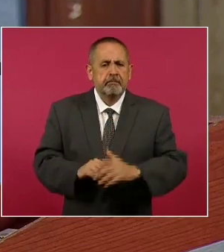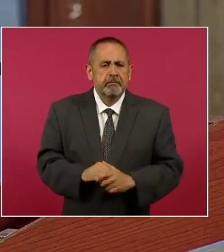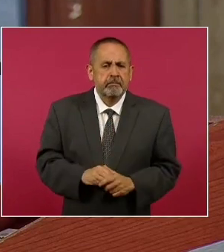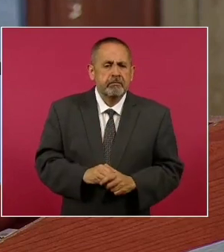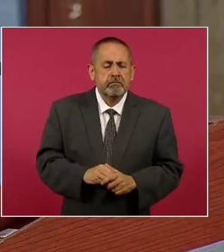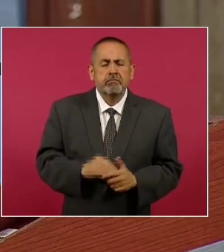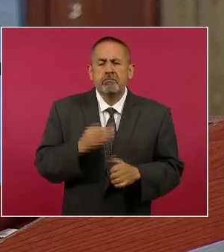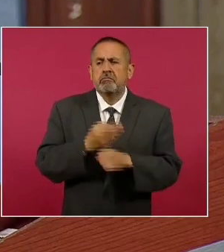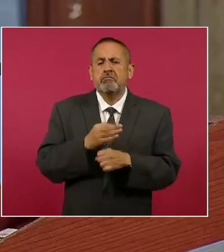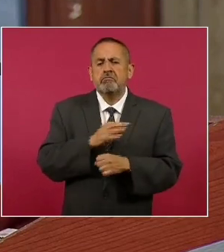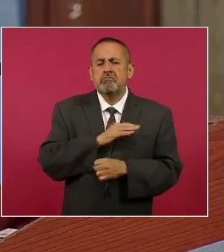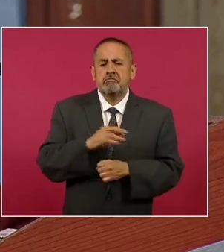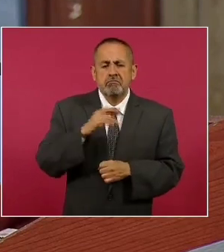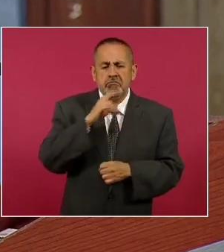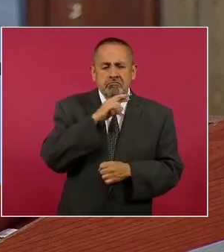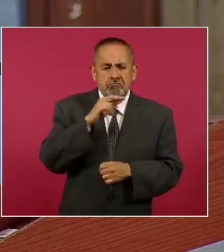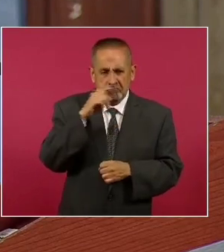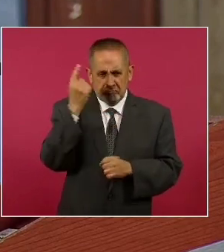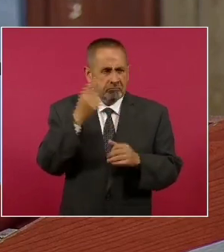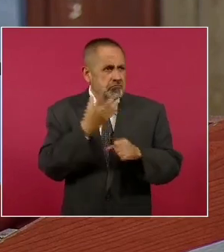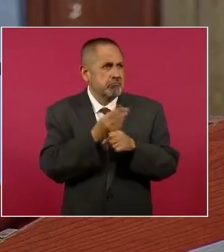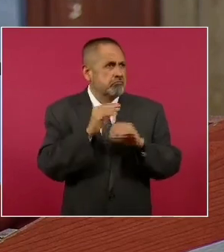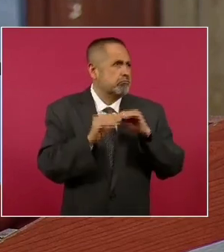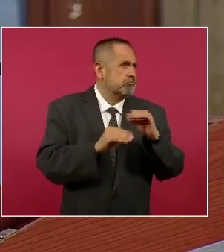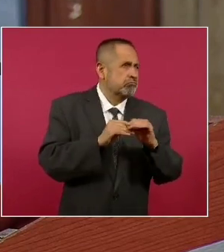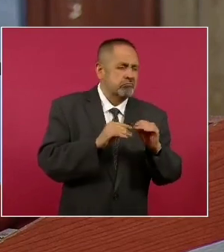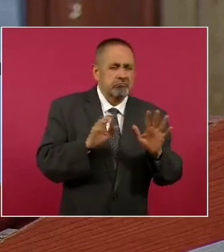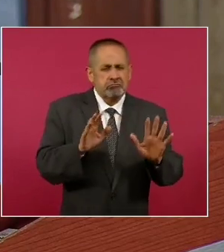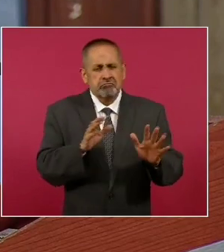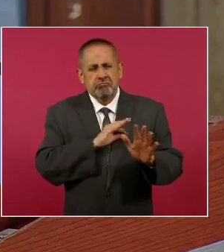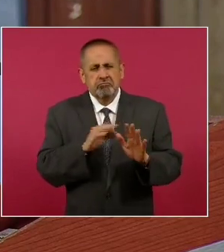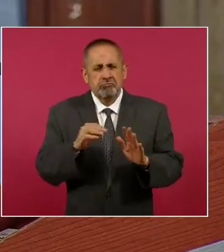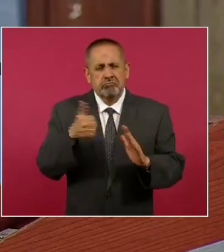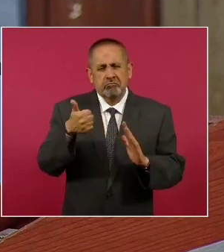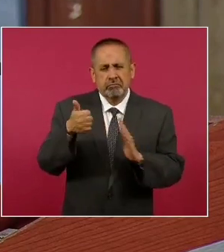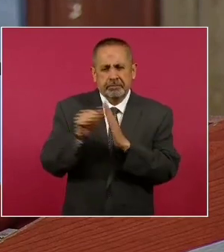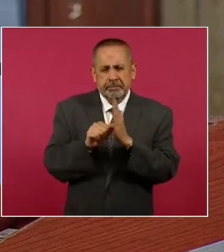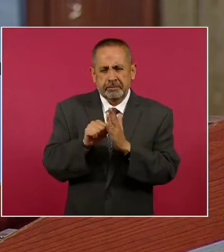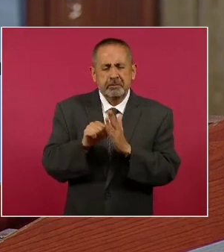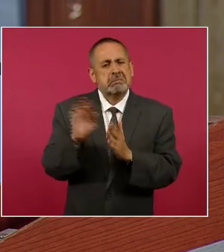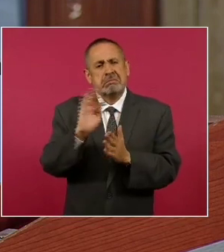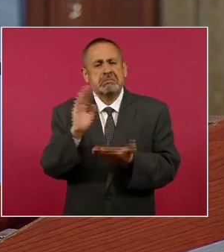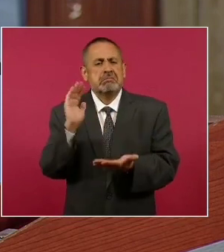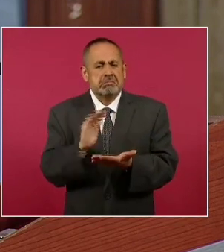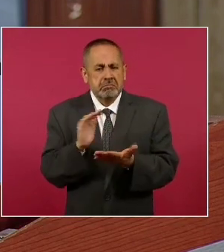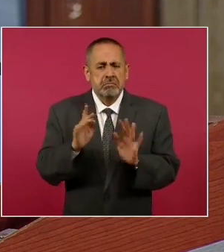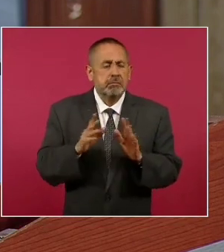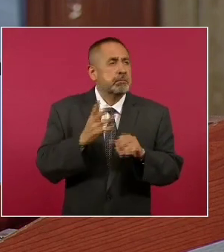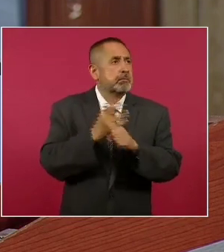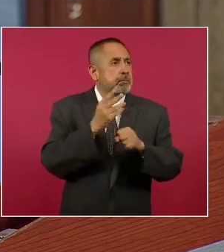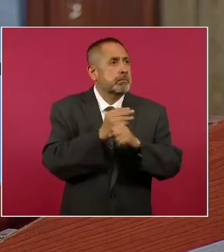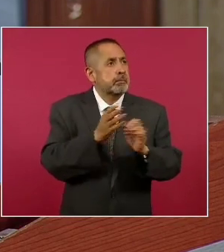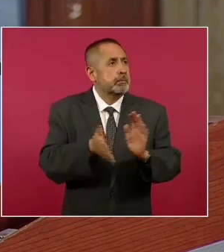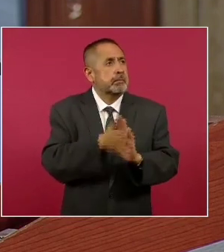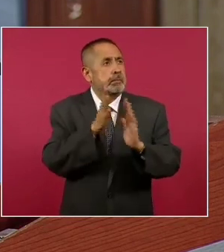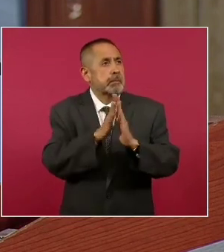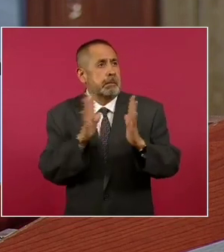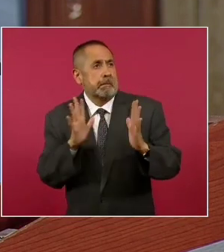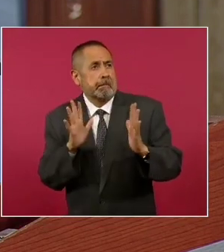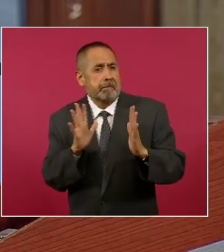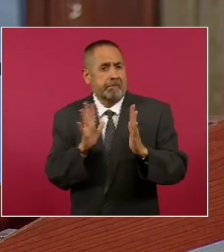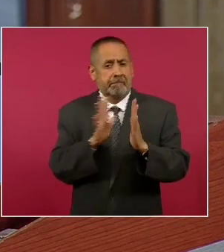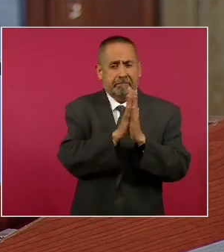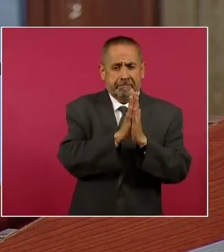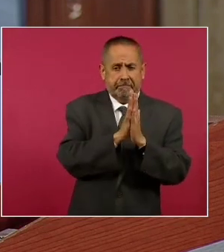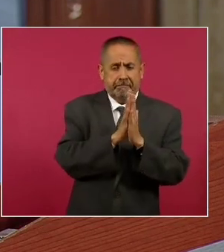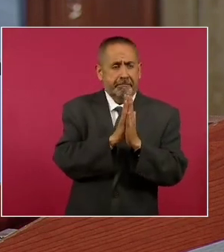en un tiempo conservador, se puede hacer en menos tiempo, porque se podrá colocar la geomembrana